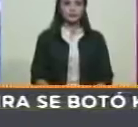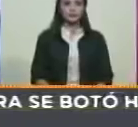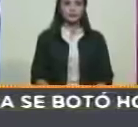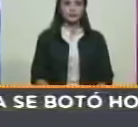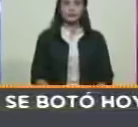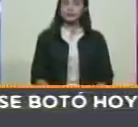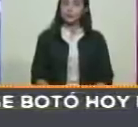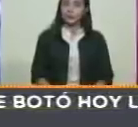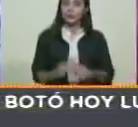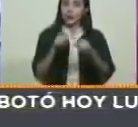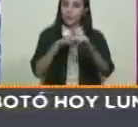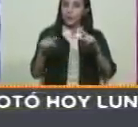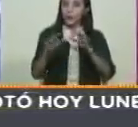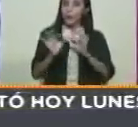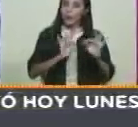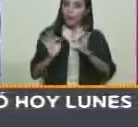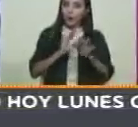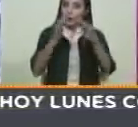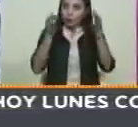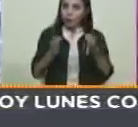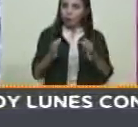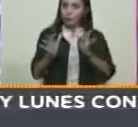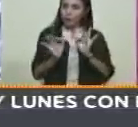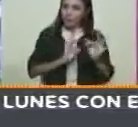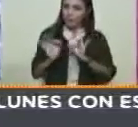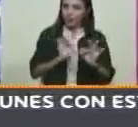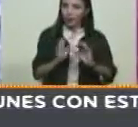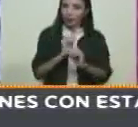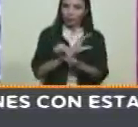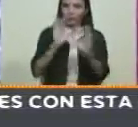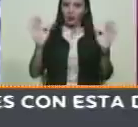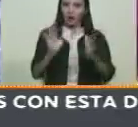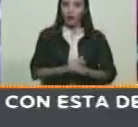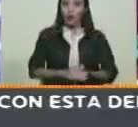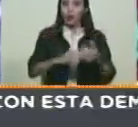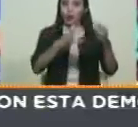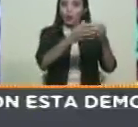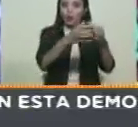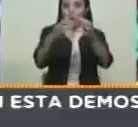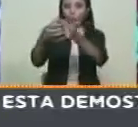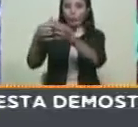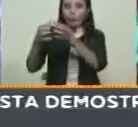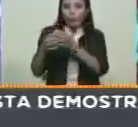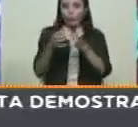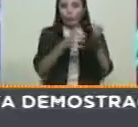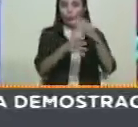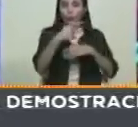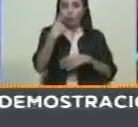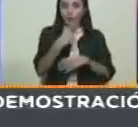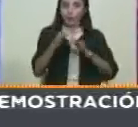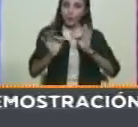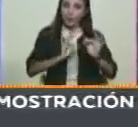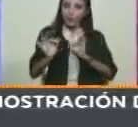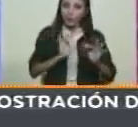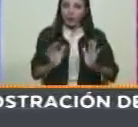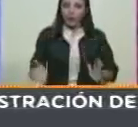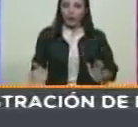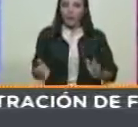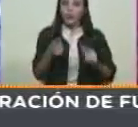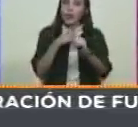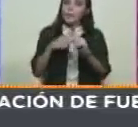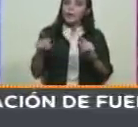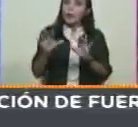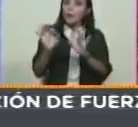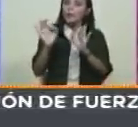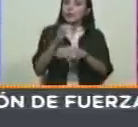pero tenemos que prepararnos todos los movimientos políticos pero en especial la